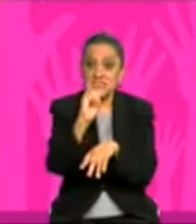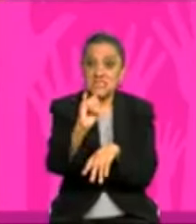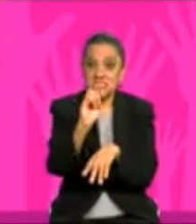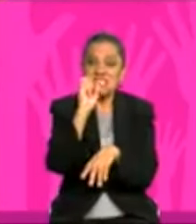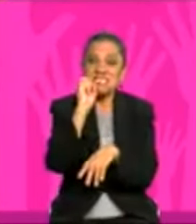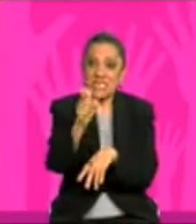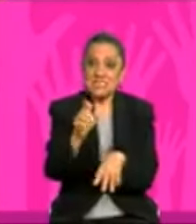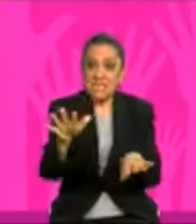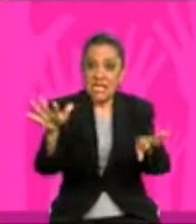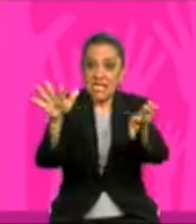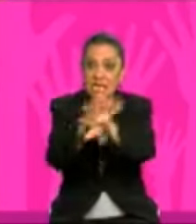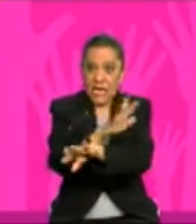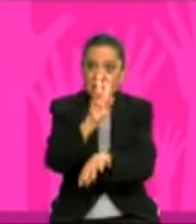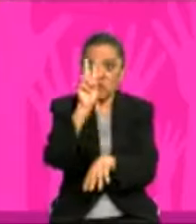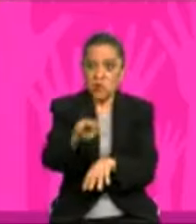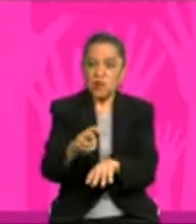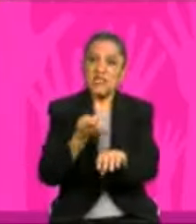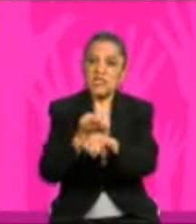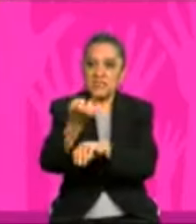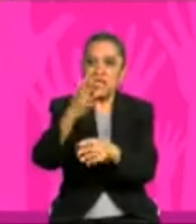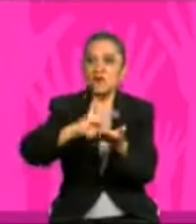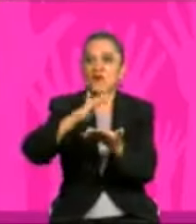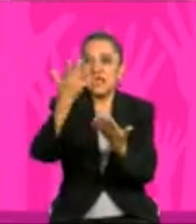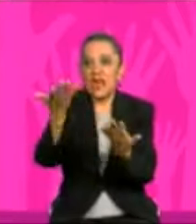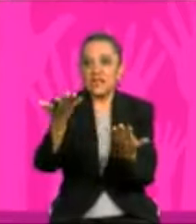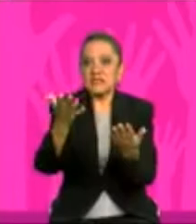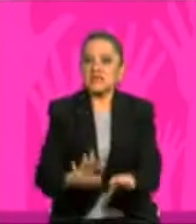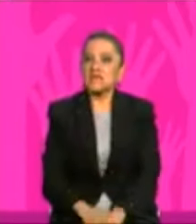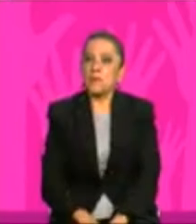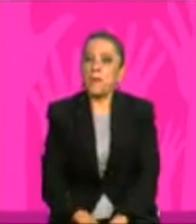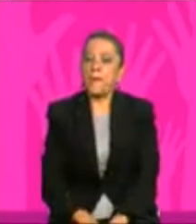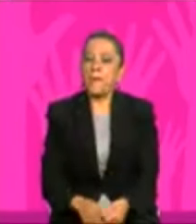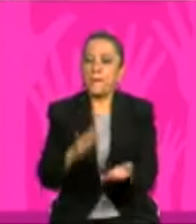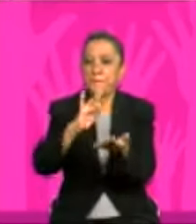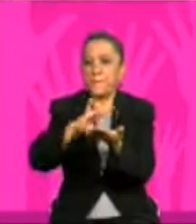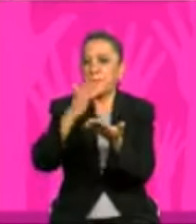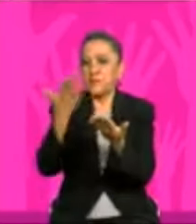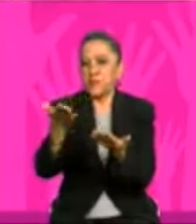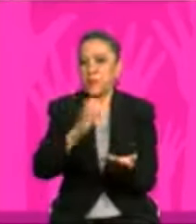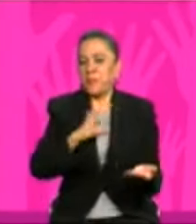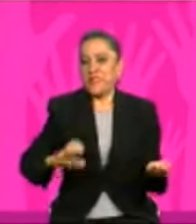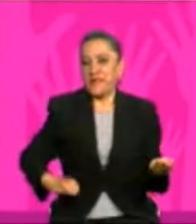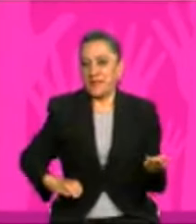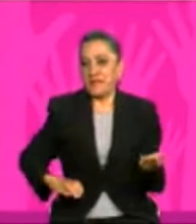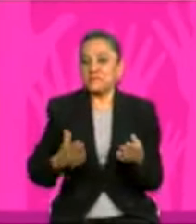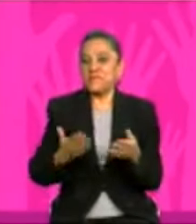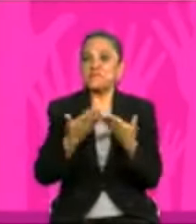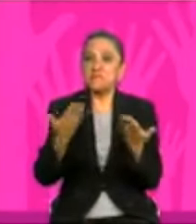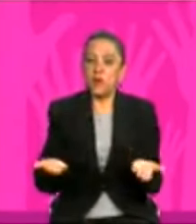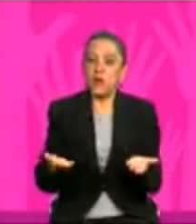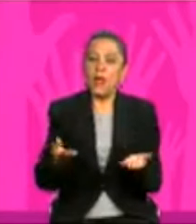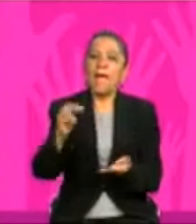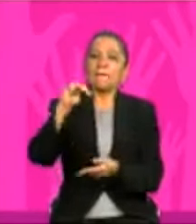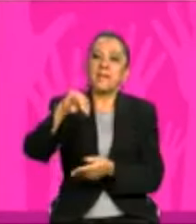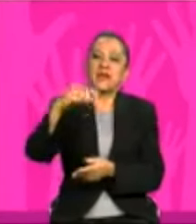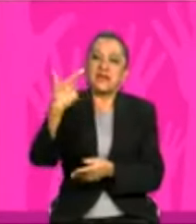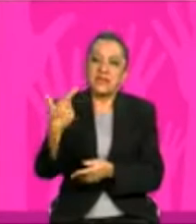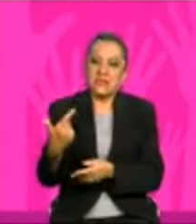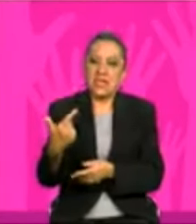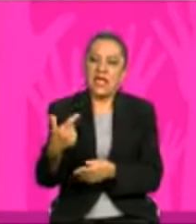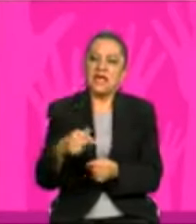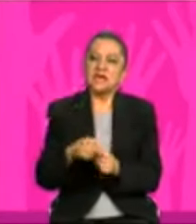un cambio en nuestro estado. Gracias. Gracias, candidata. Vamos ahora con la candidata Margarita González